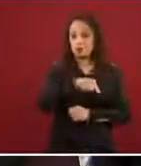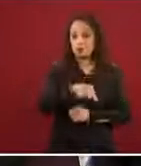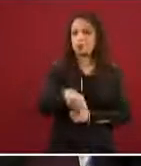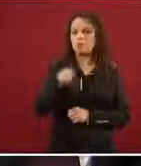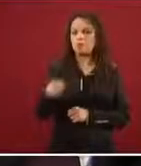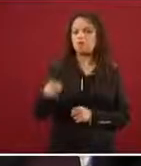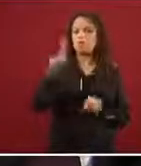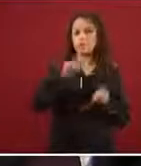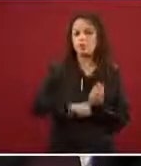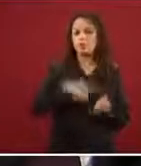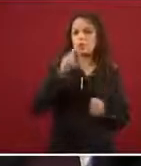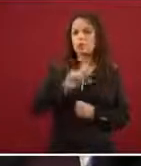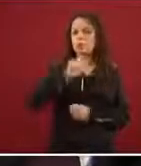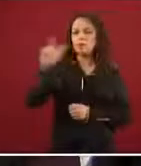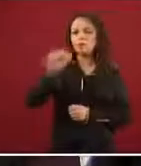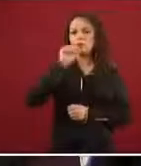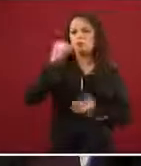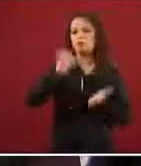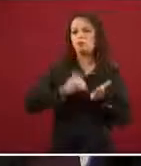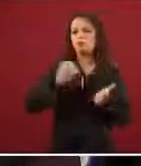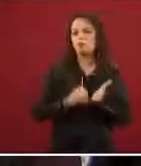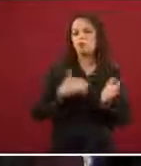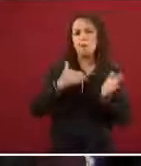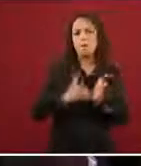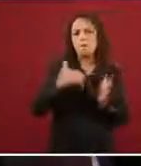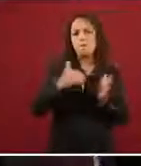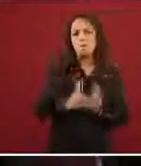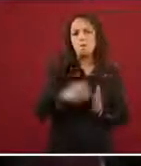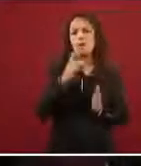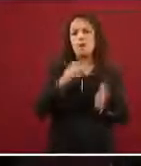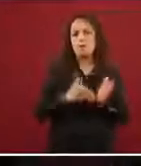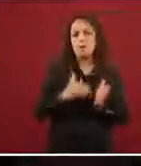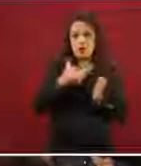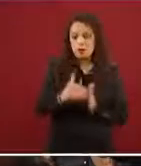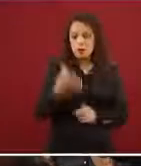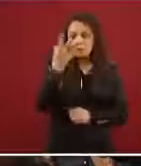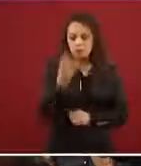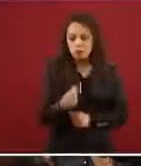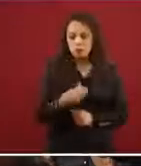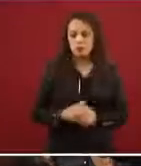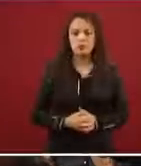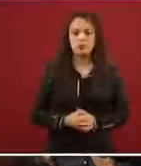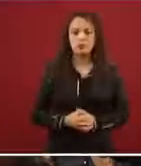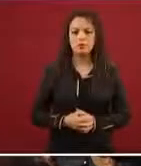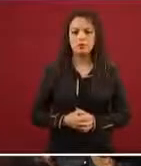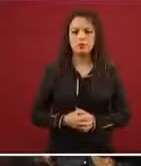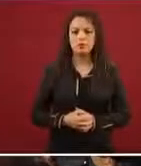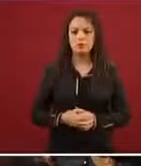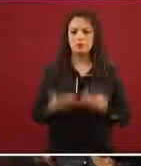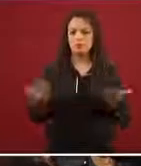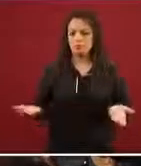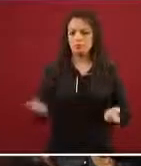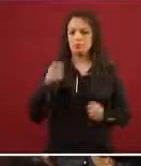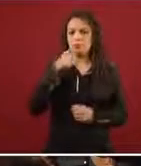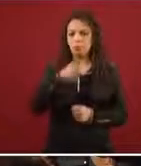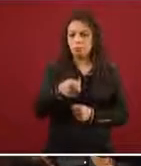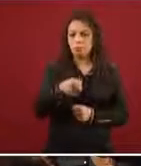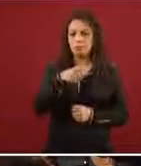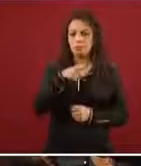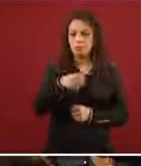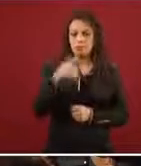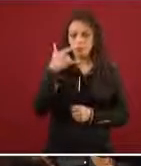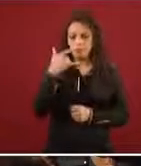miles de millones de pesos en impuestos, lo que viene de cierta manera a manchar lo que usted ha estado logrando en